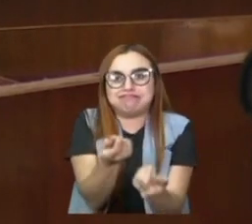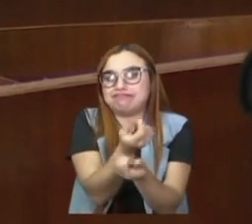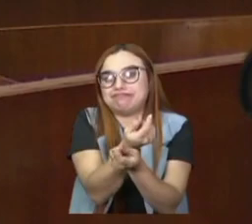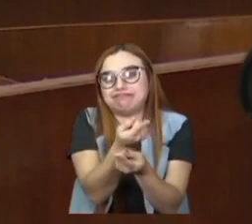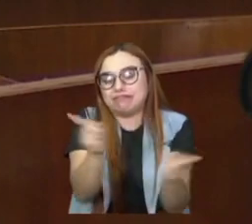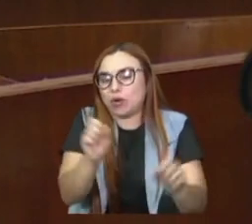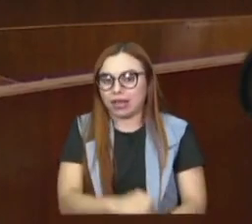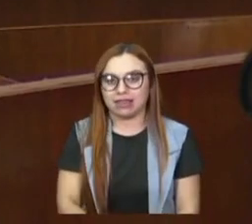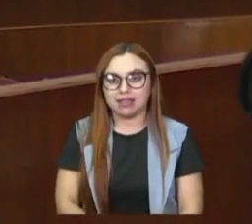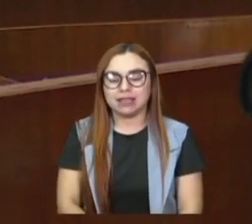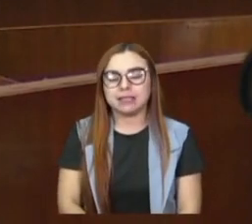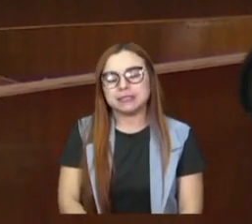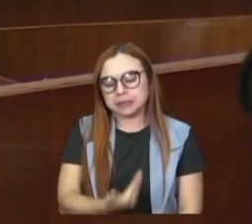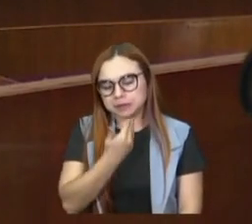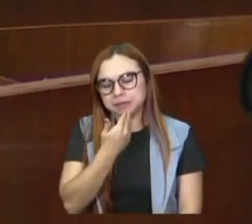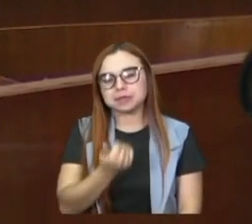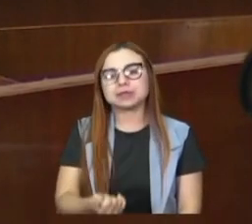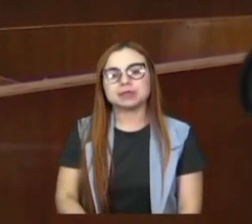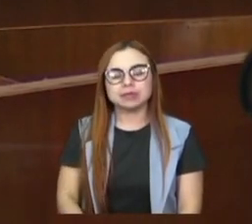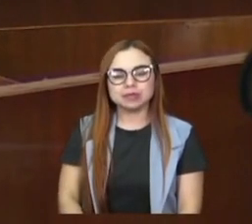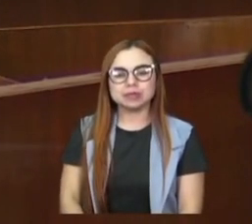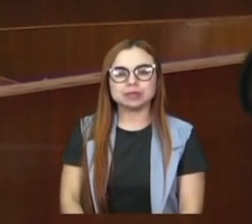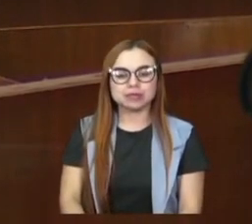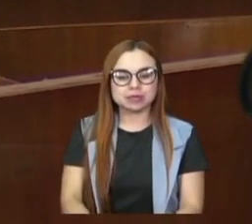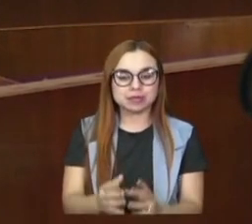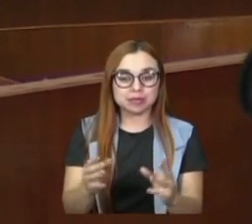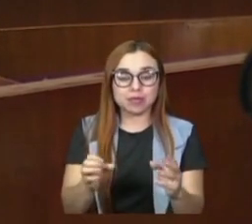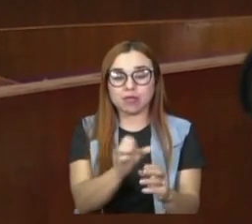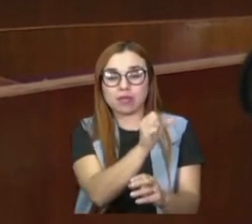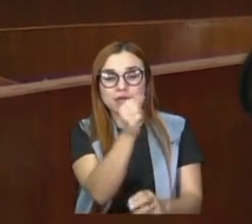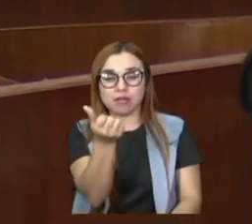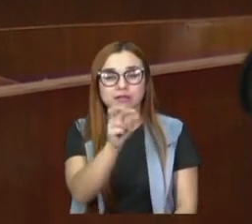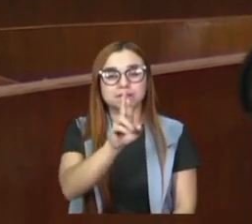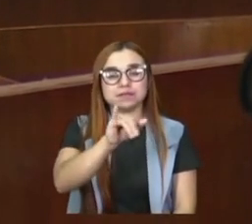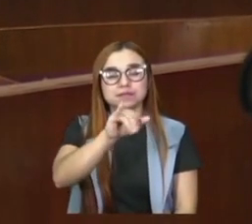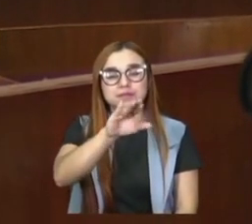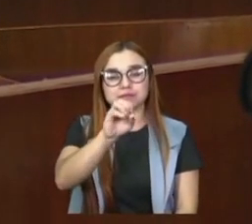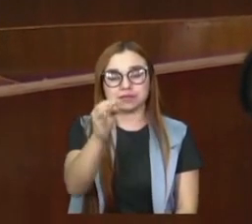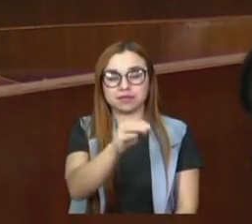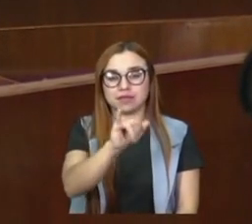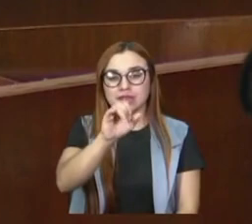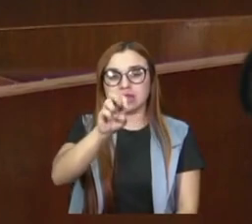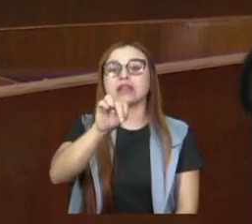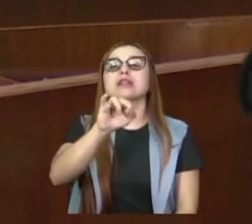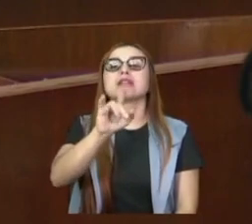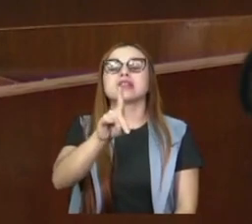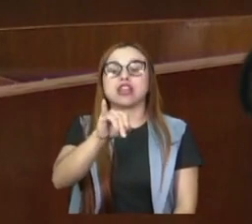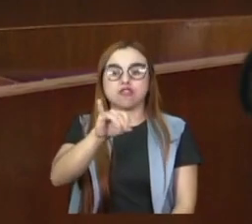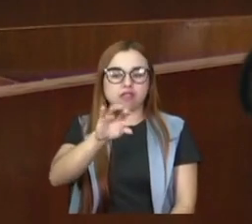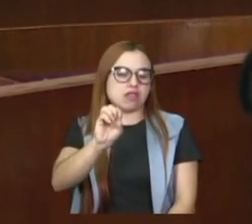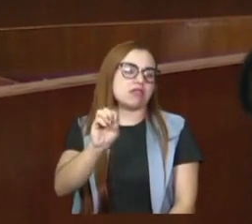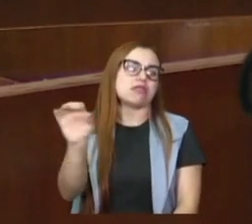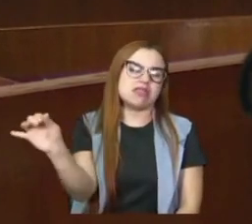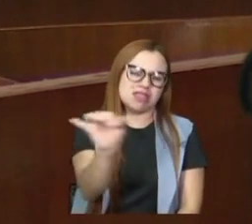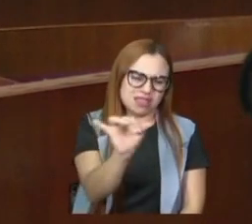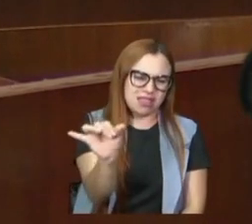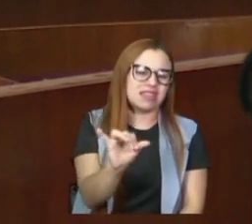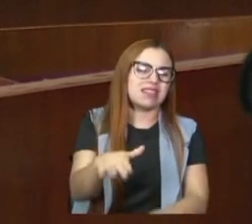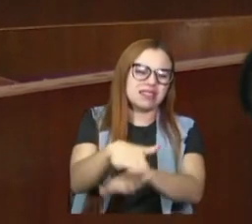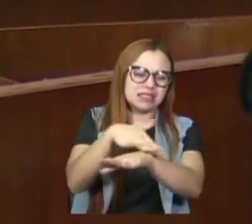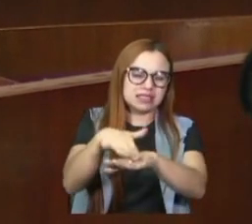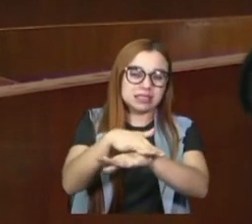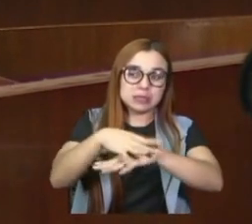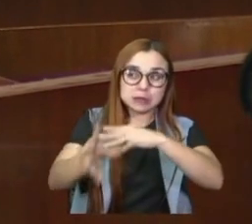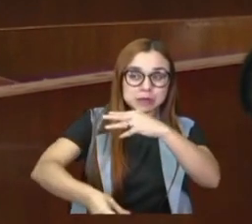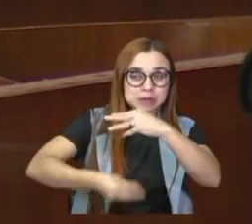Indio. También queremos mencionarle al señor ministro que en este momento la carretera que va de la